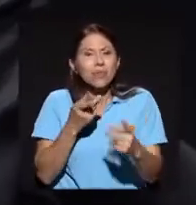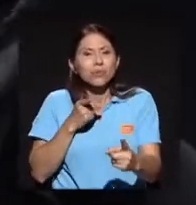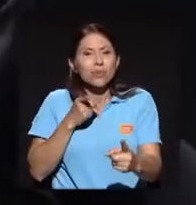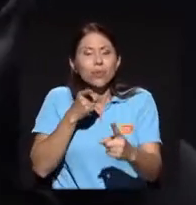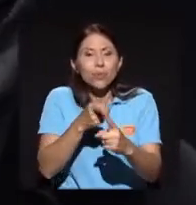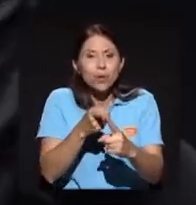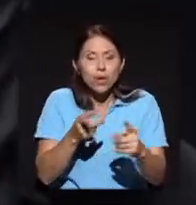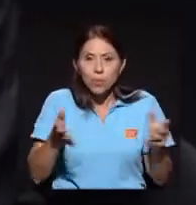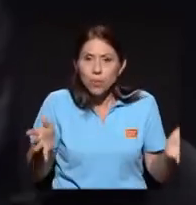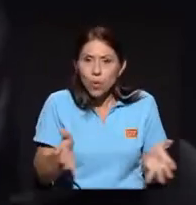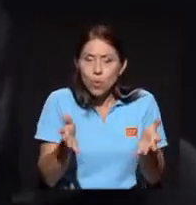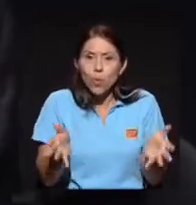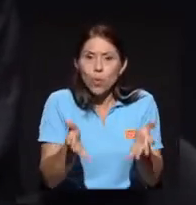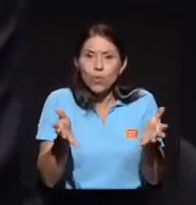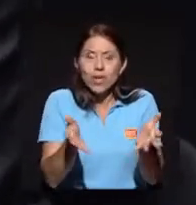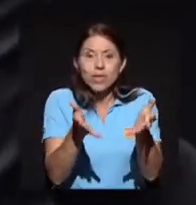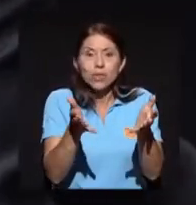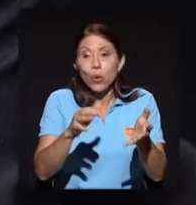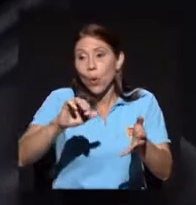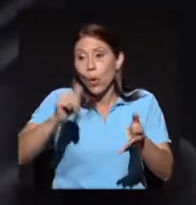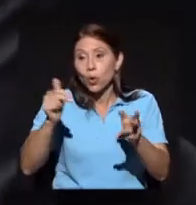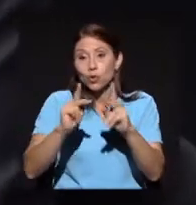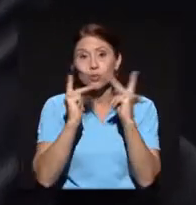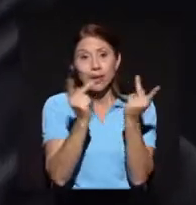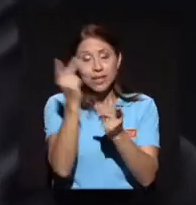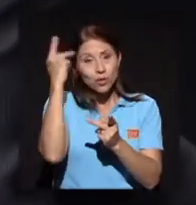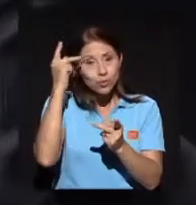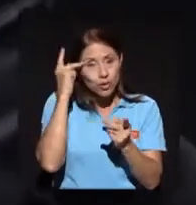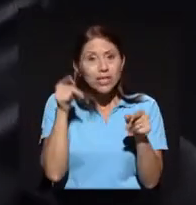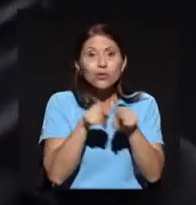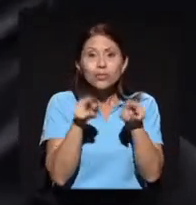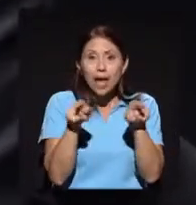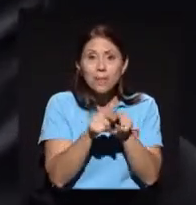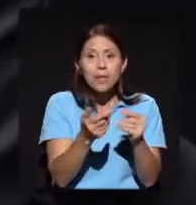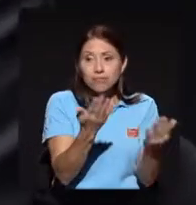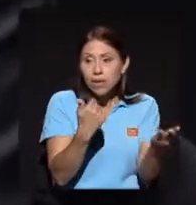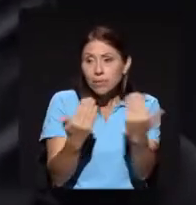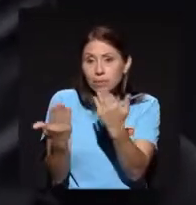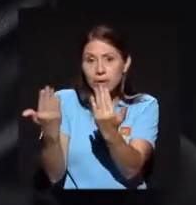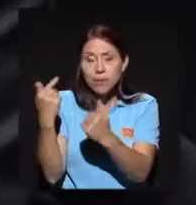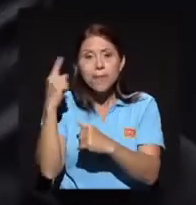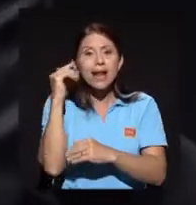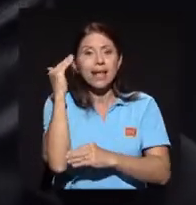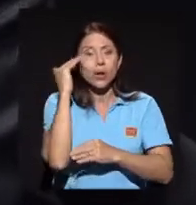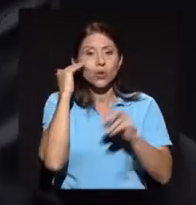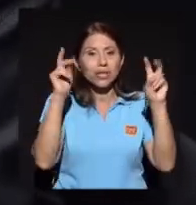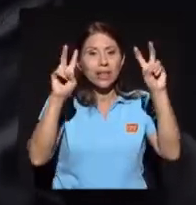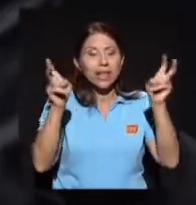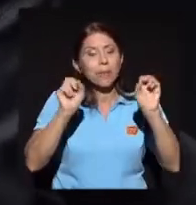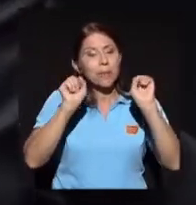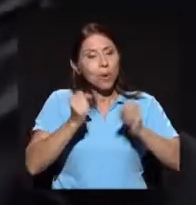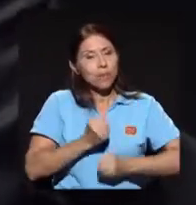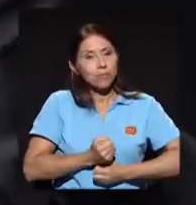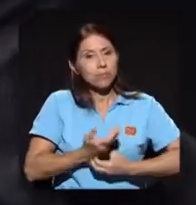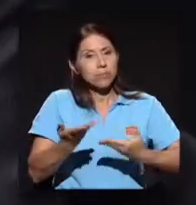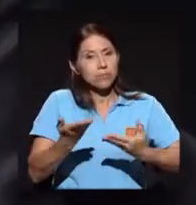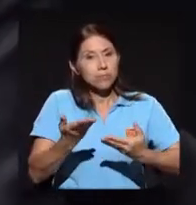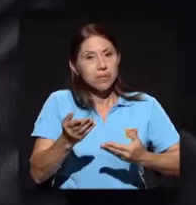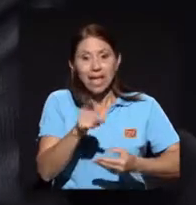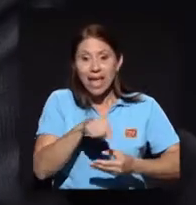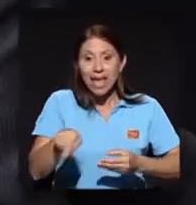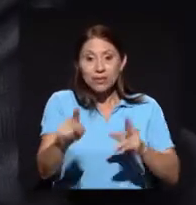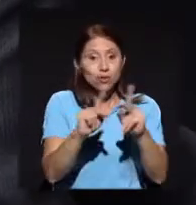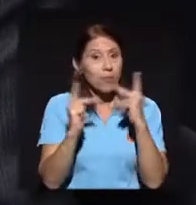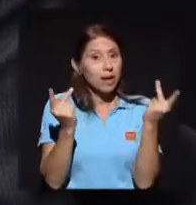atraer otros partidos para que conozcan el tema y puedan pronunciarse estos partidos no tienen